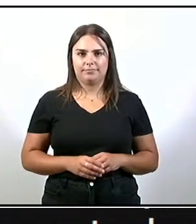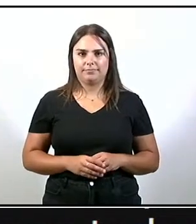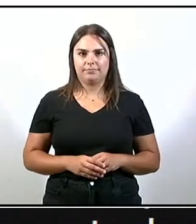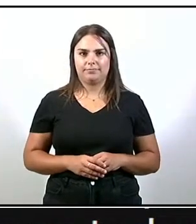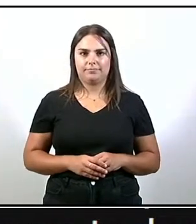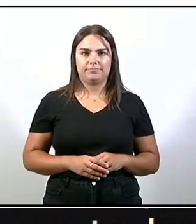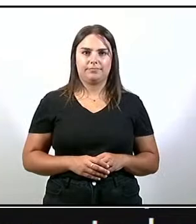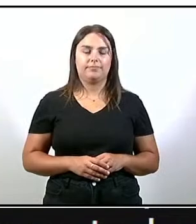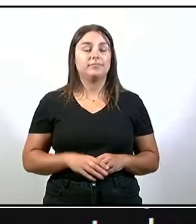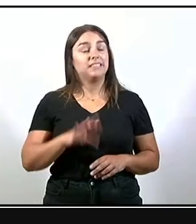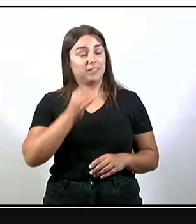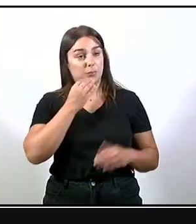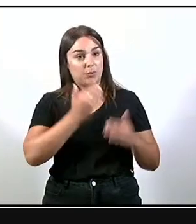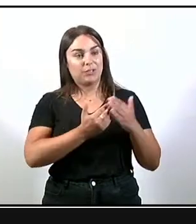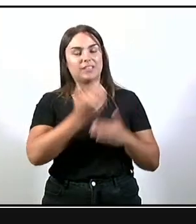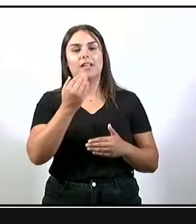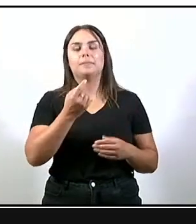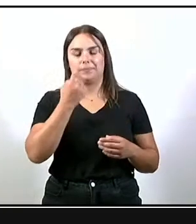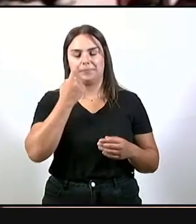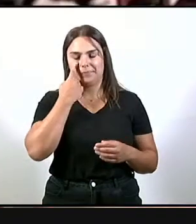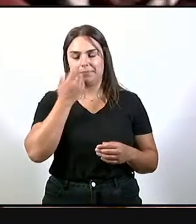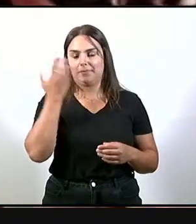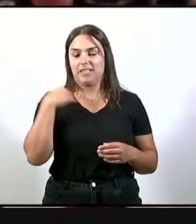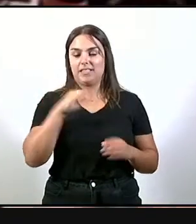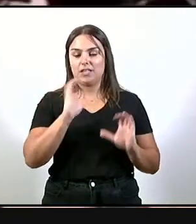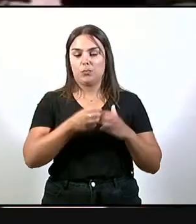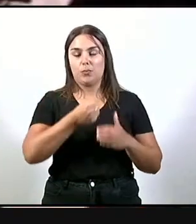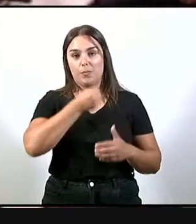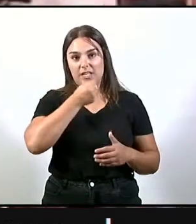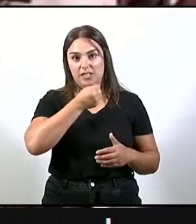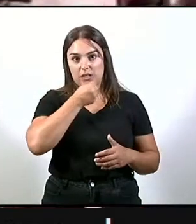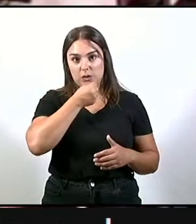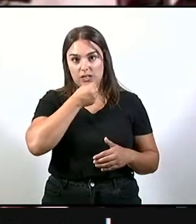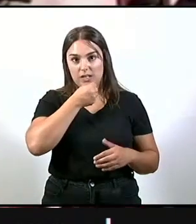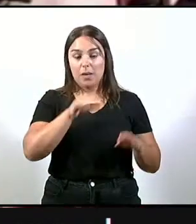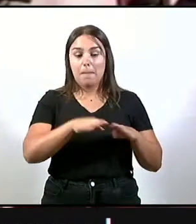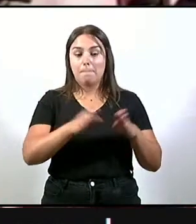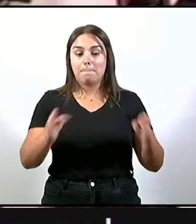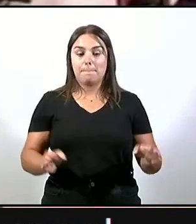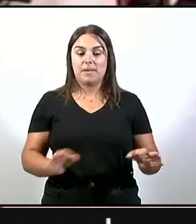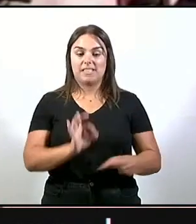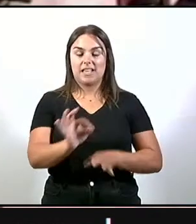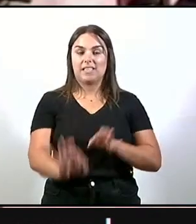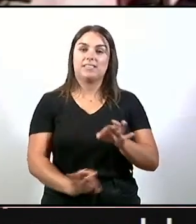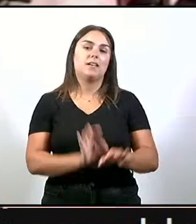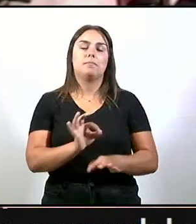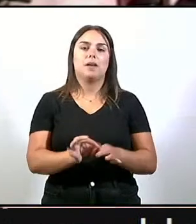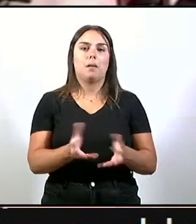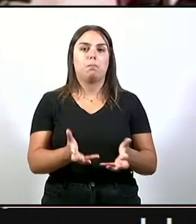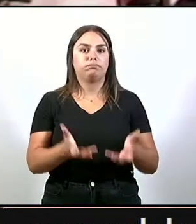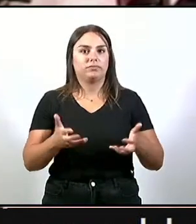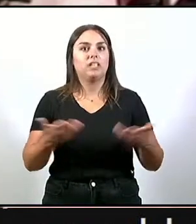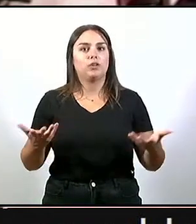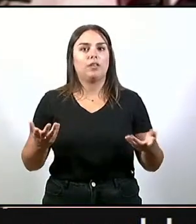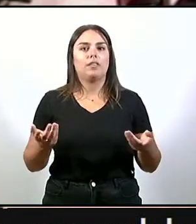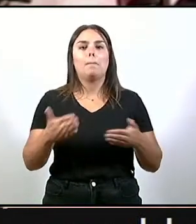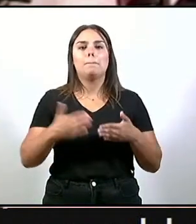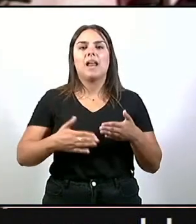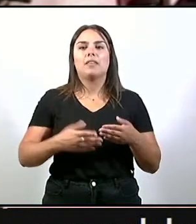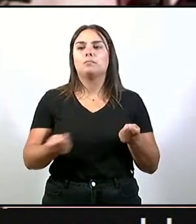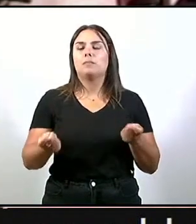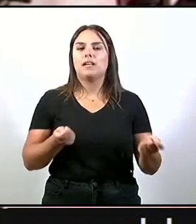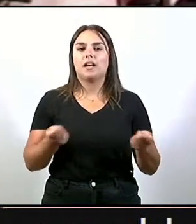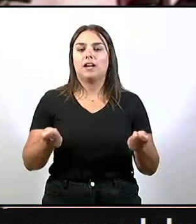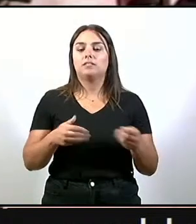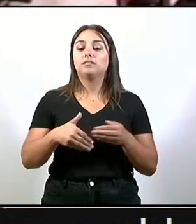Sí, buenos días. Bueno, después de que ayer el PSOE se quede con el control de la mesa en la Asamblea y que, por tanto, puede manejar los plazos, ¿cuándo